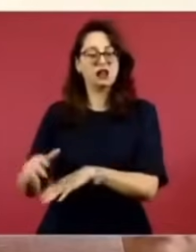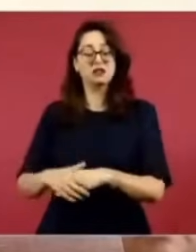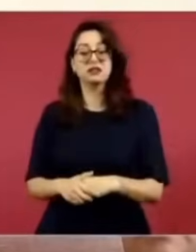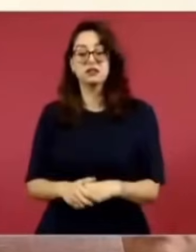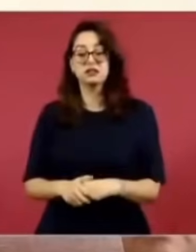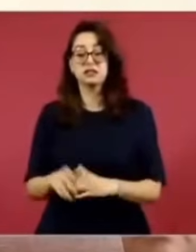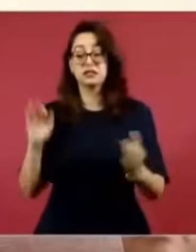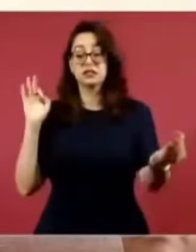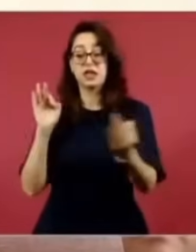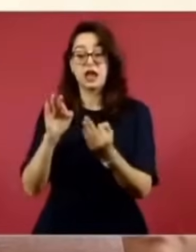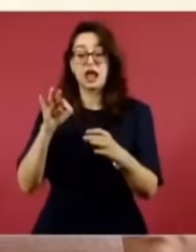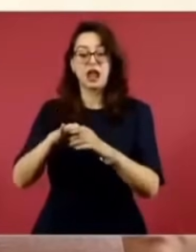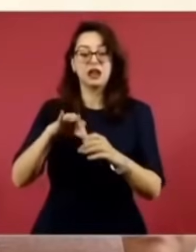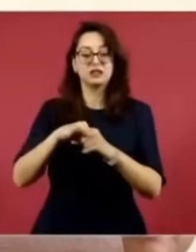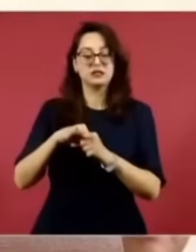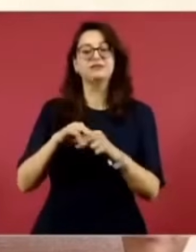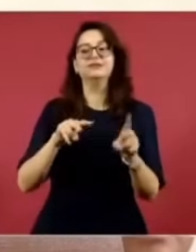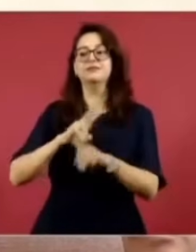había elecciones